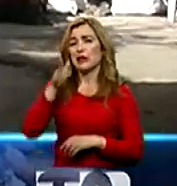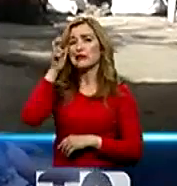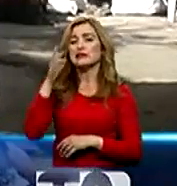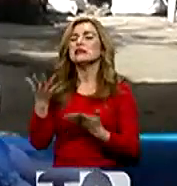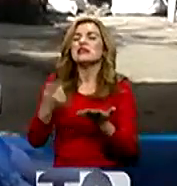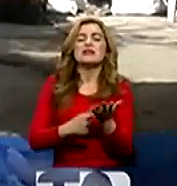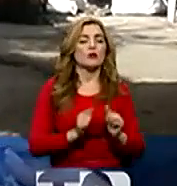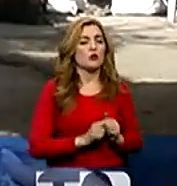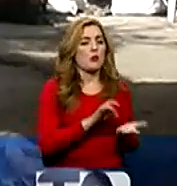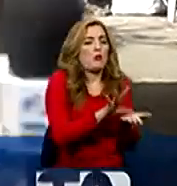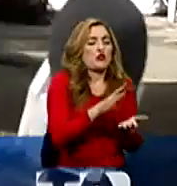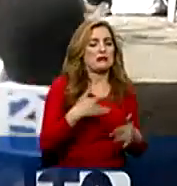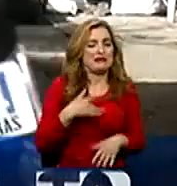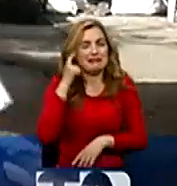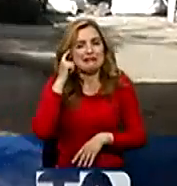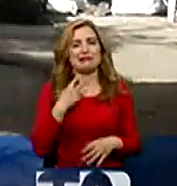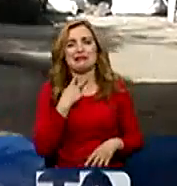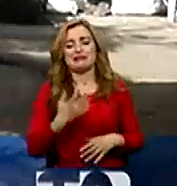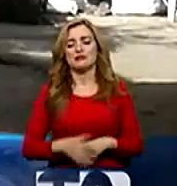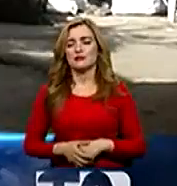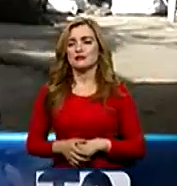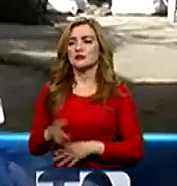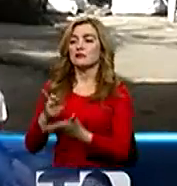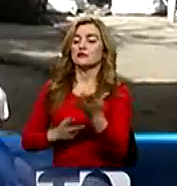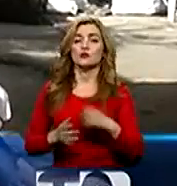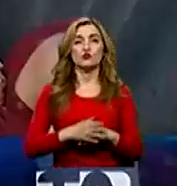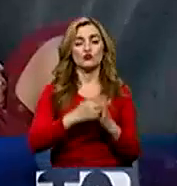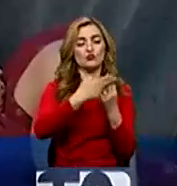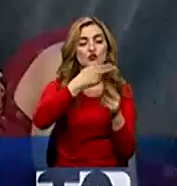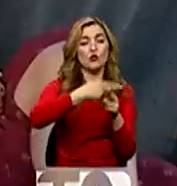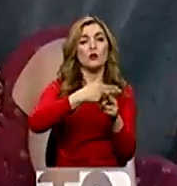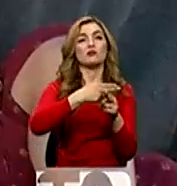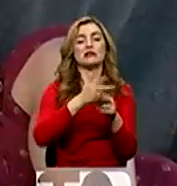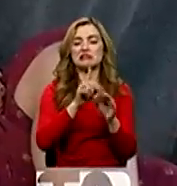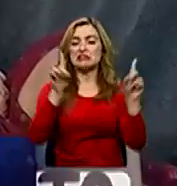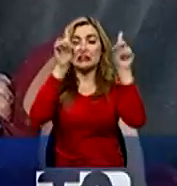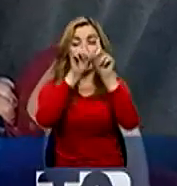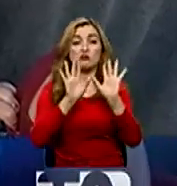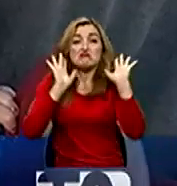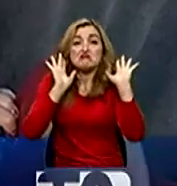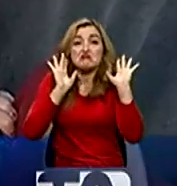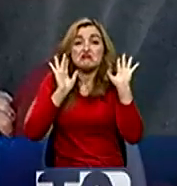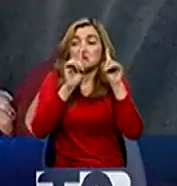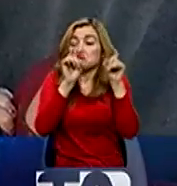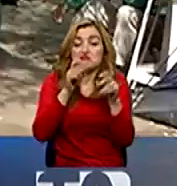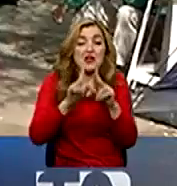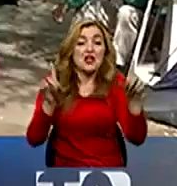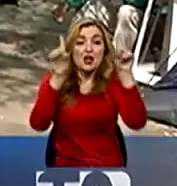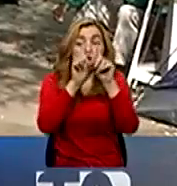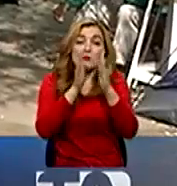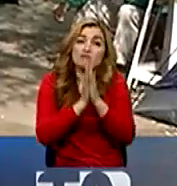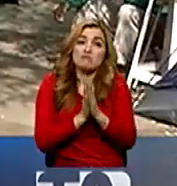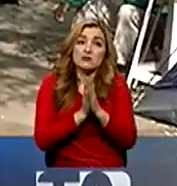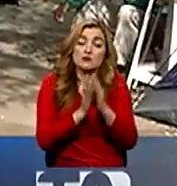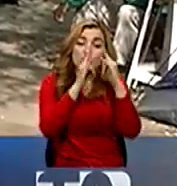iban a desocupar. ¿Y qué pasó a la final? A la final era un censo. No saben para qué les pedían sus datos, pero aseguran que si les piden